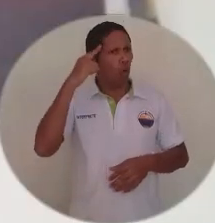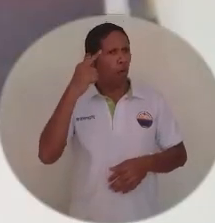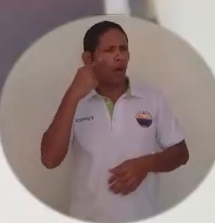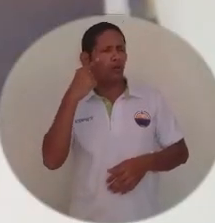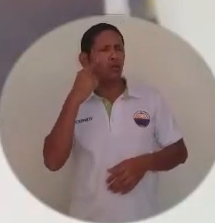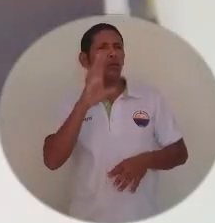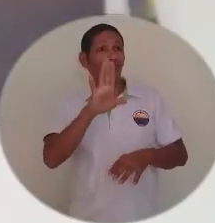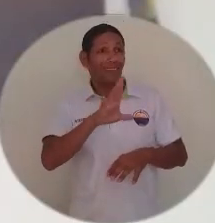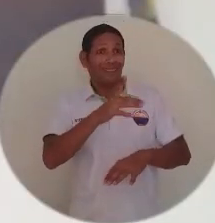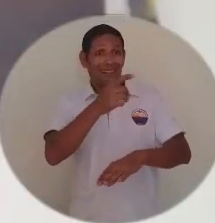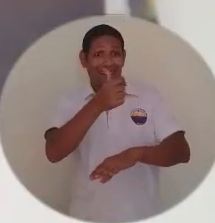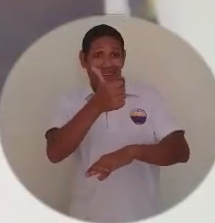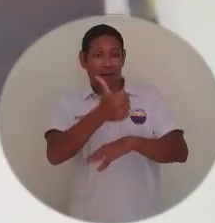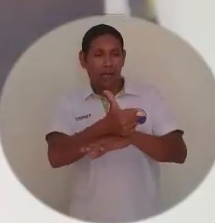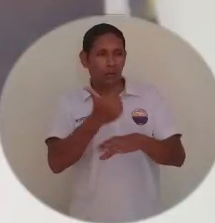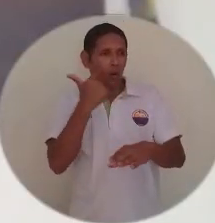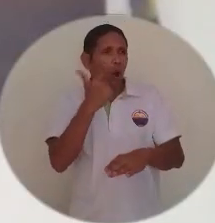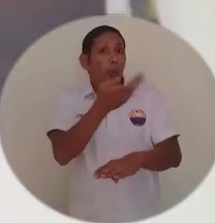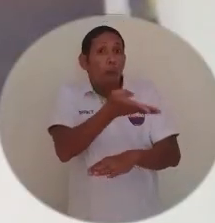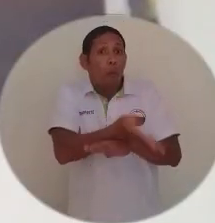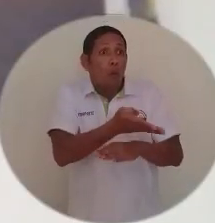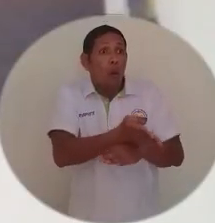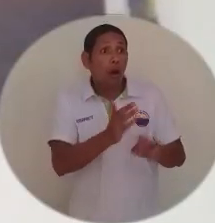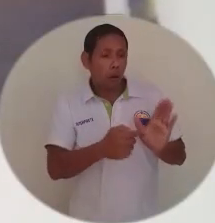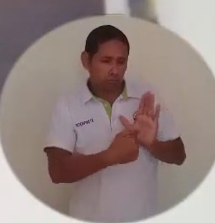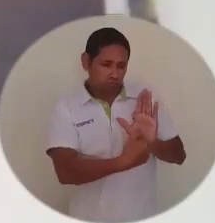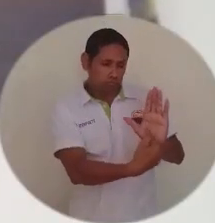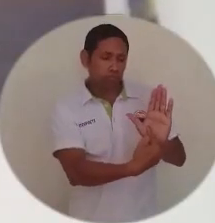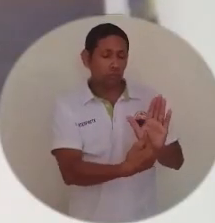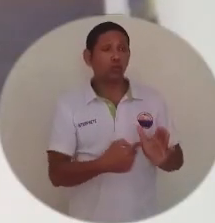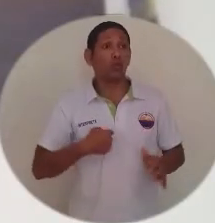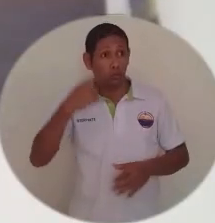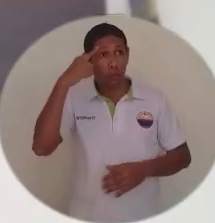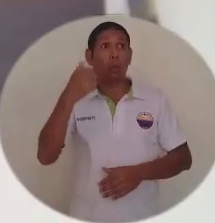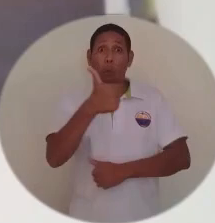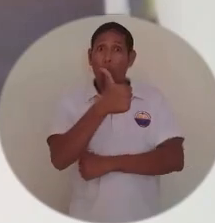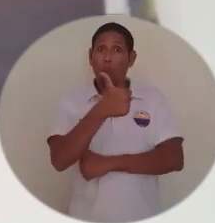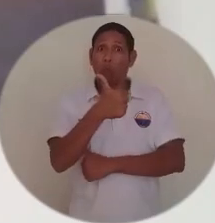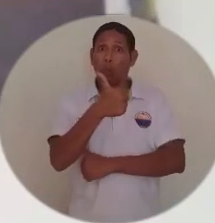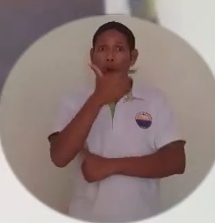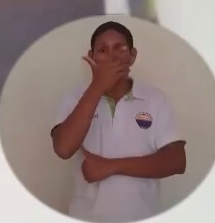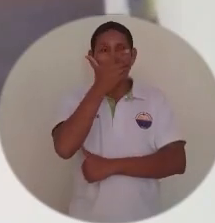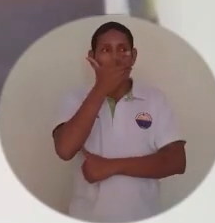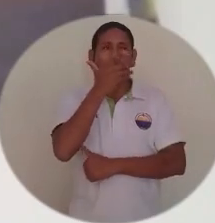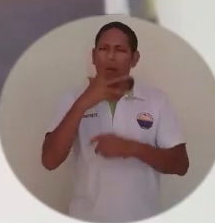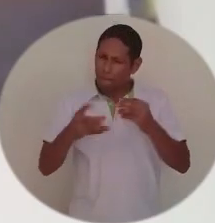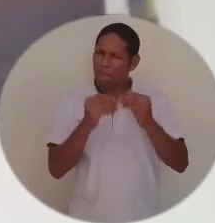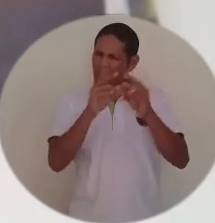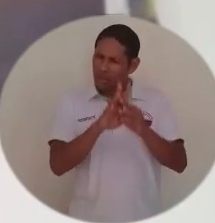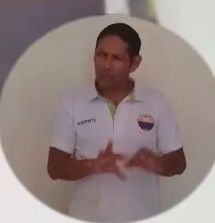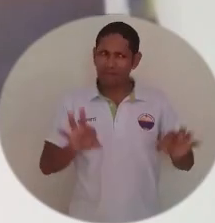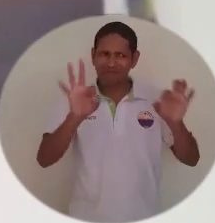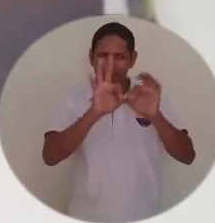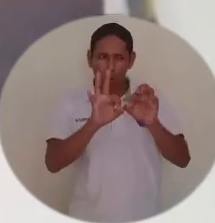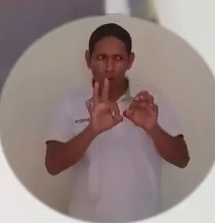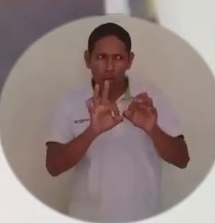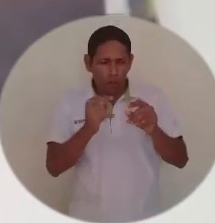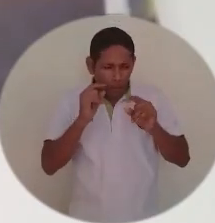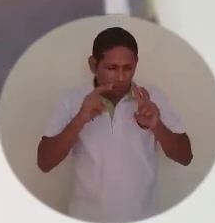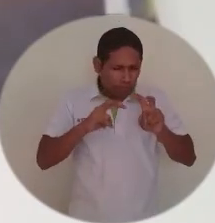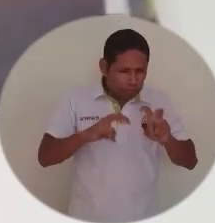estoy totalmente de acuerdo con el planteamiento del señor rector, pues sin embargo, pues quisiera